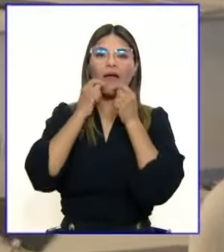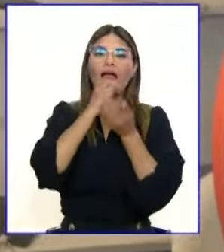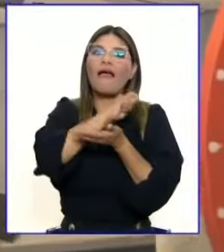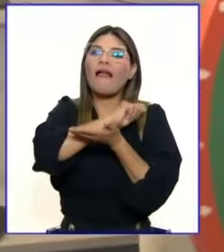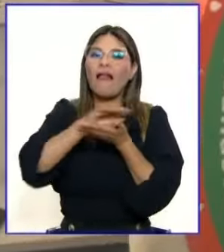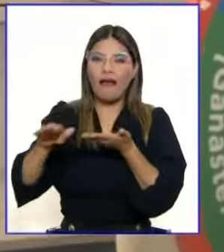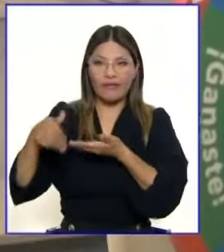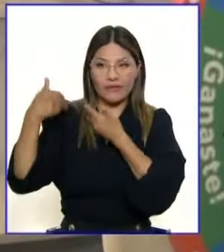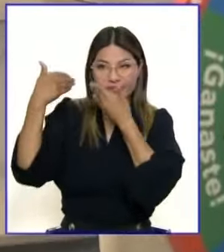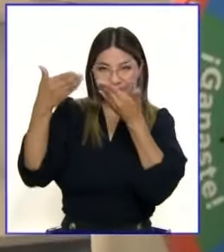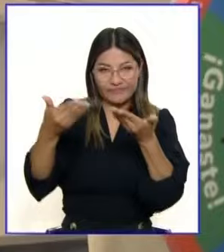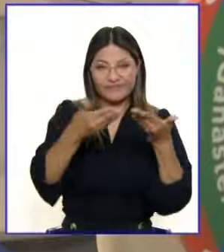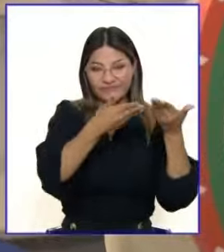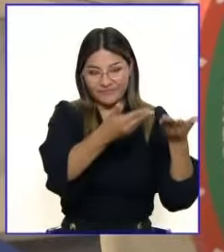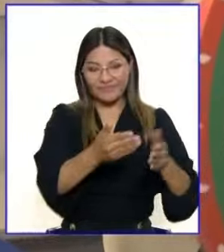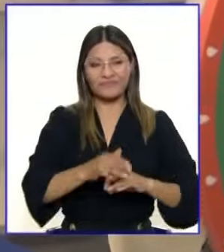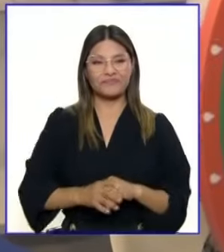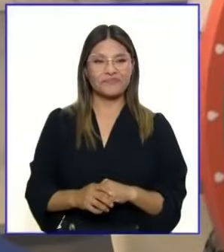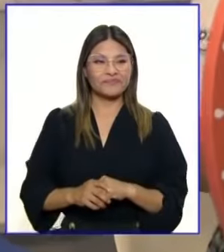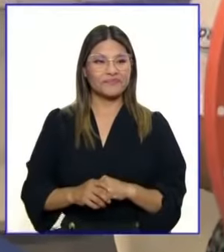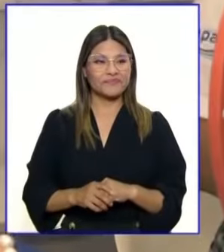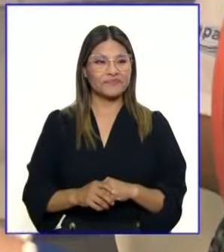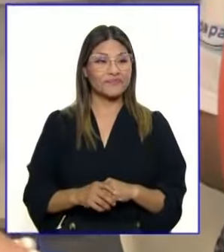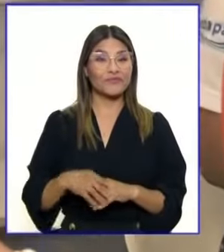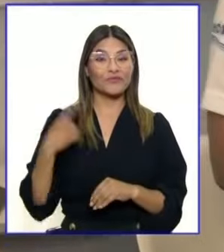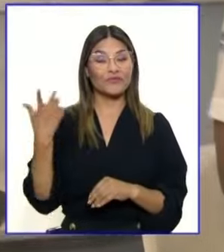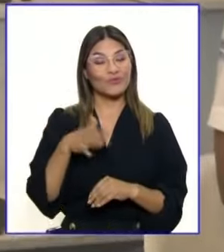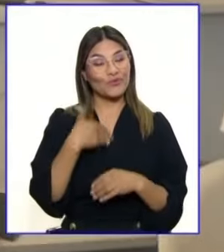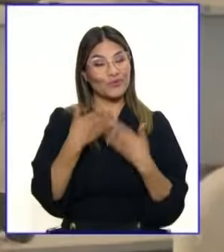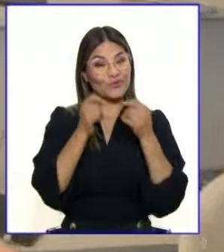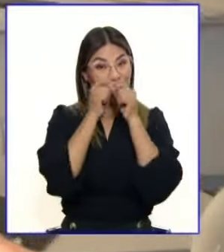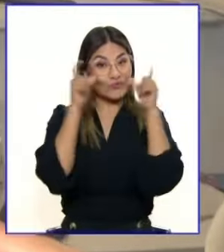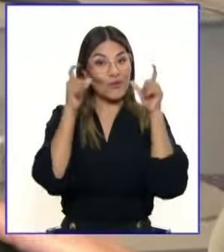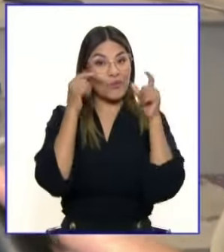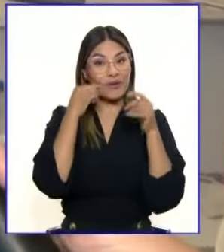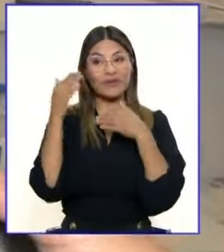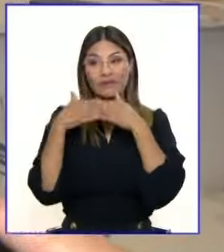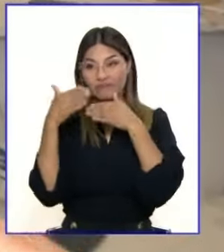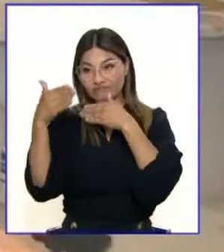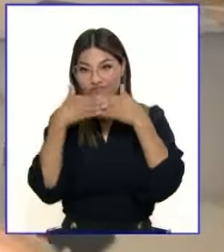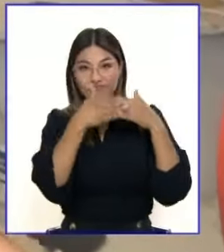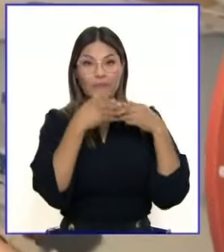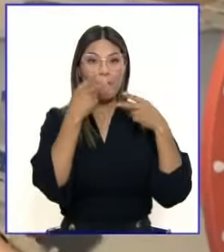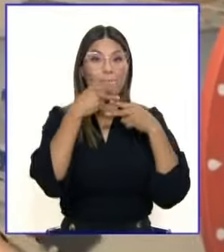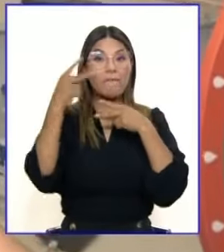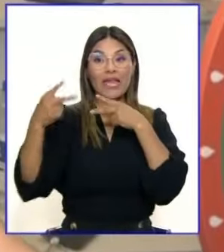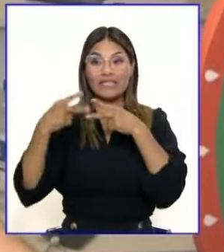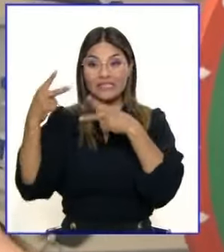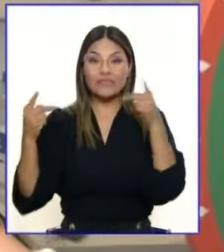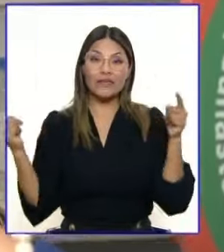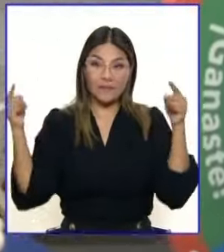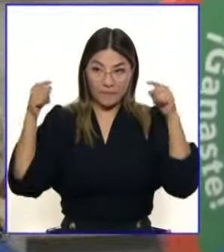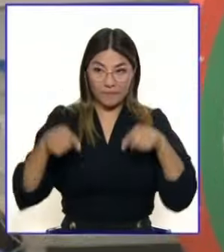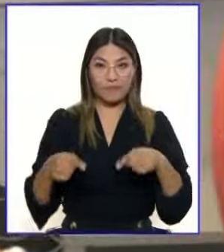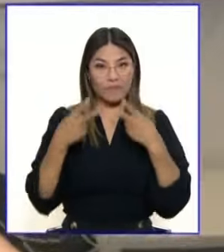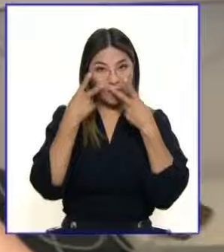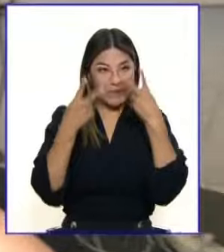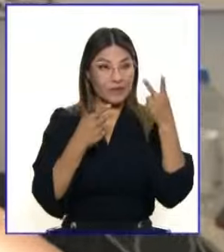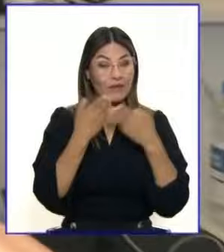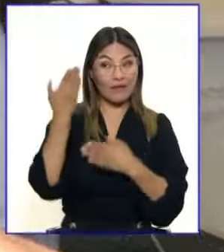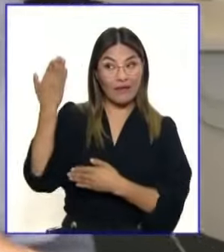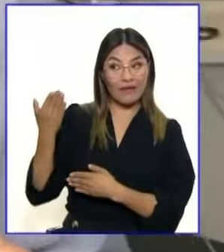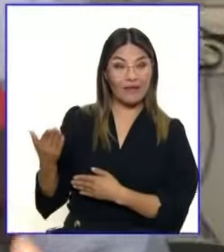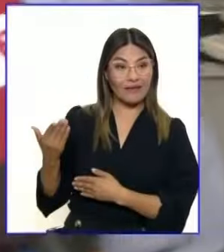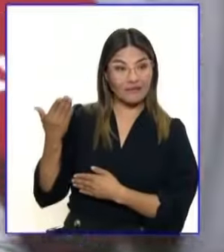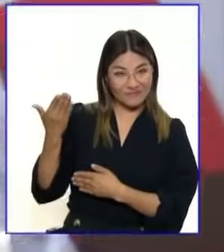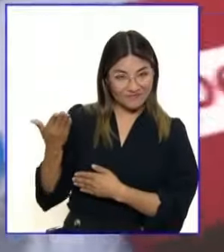nuestro público usuario, ¿no? Tenemos una serie de sorpresas para nuestros vecinos, para todos nuestros visitantes que han venido al APEC, como este juego de